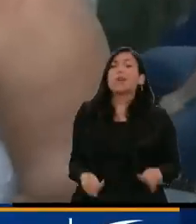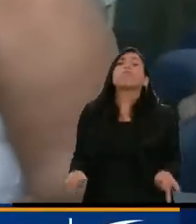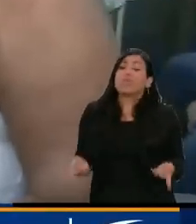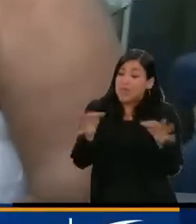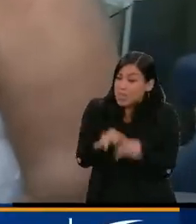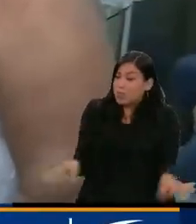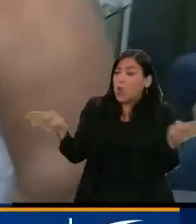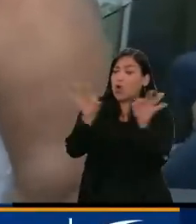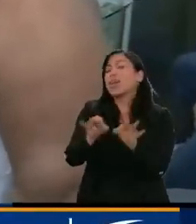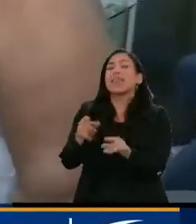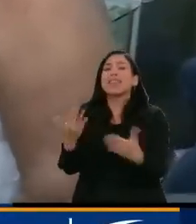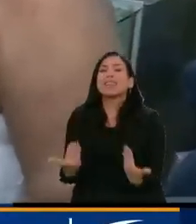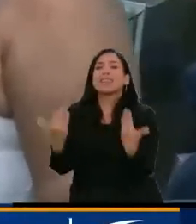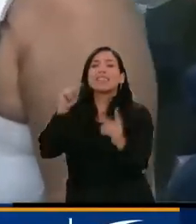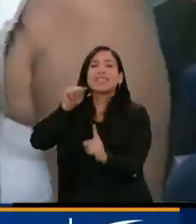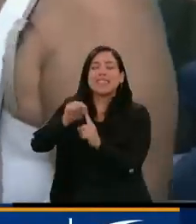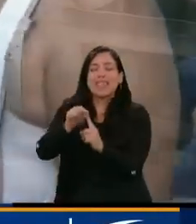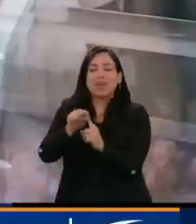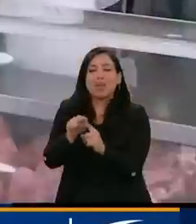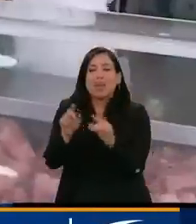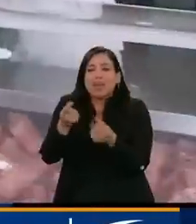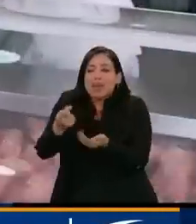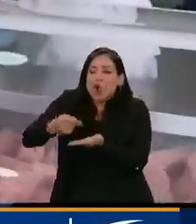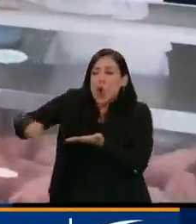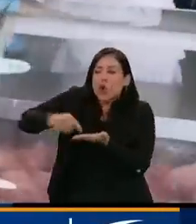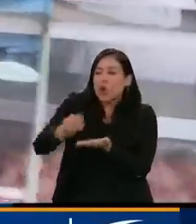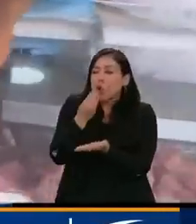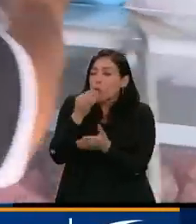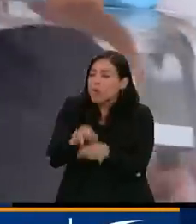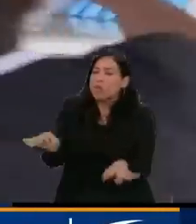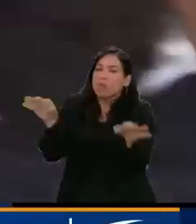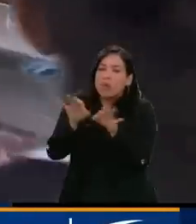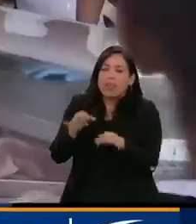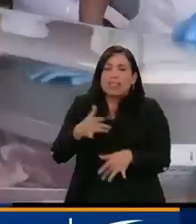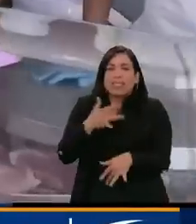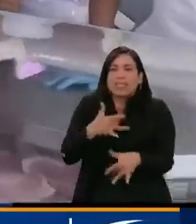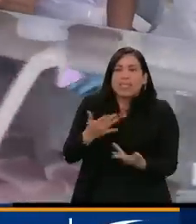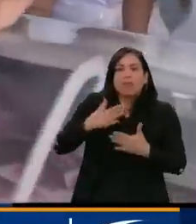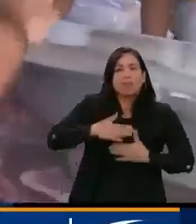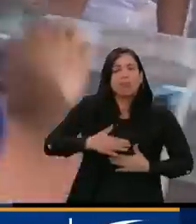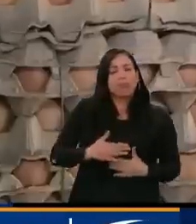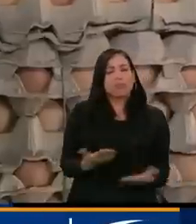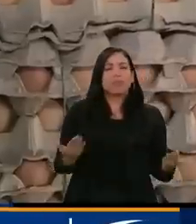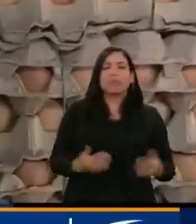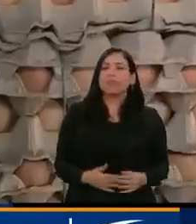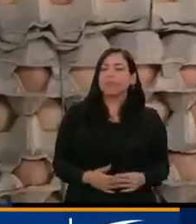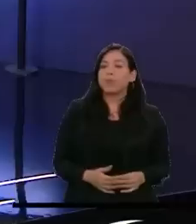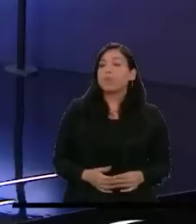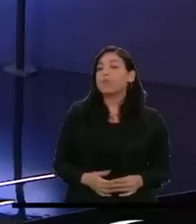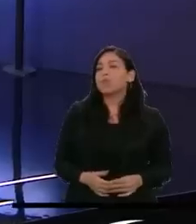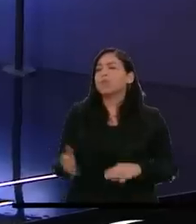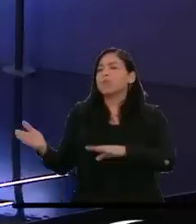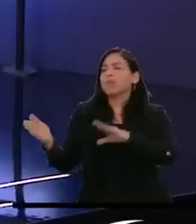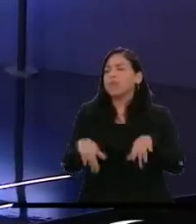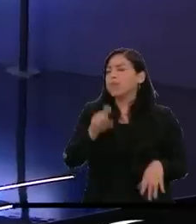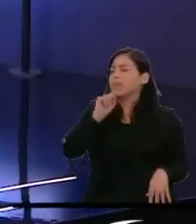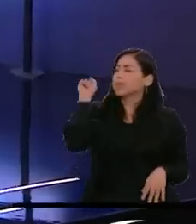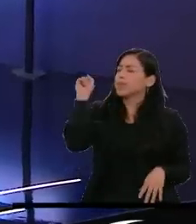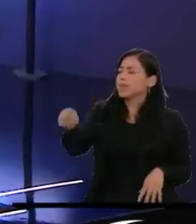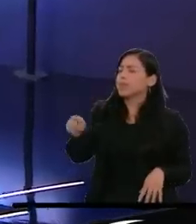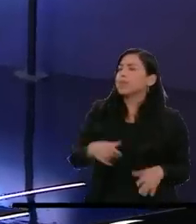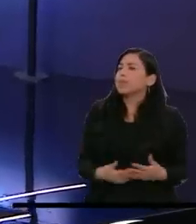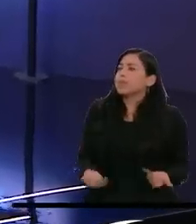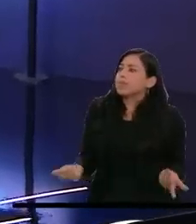los hogares seguir destinando dinero a ese rubro que le da esa sensación de tranquilidad en el día a día. Ahora, Camilo, importante también